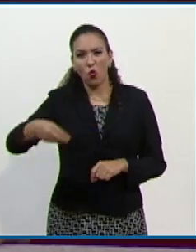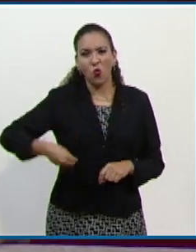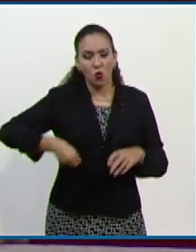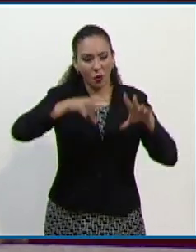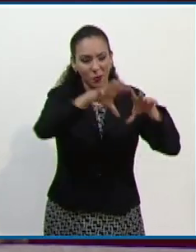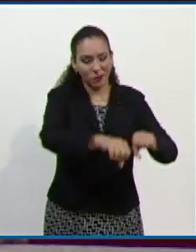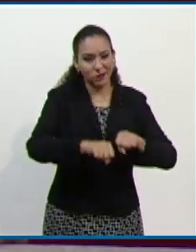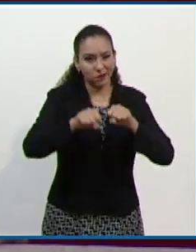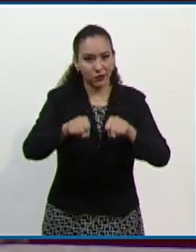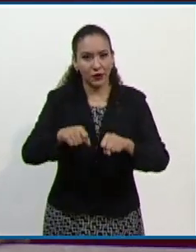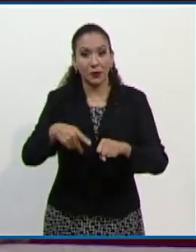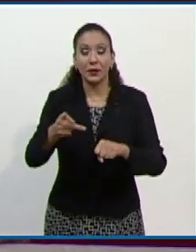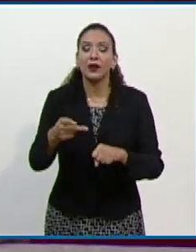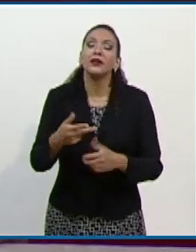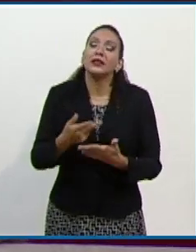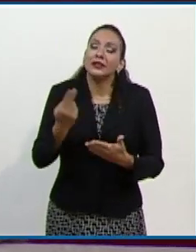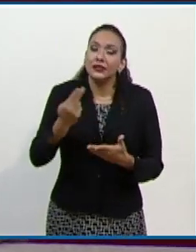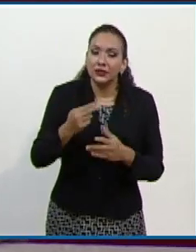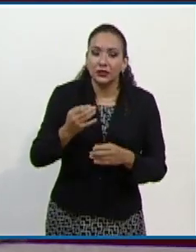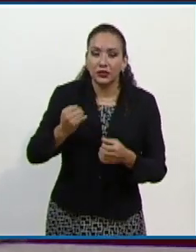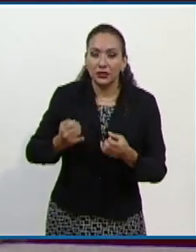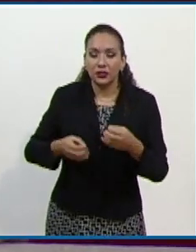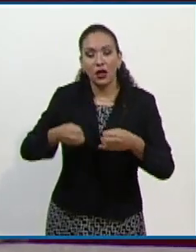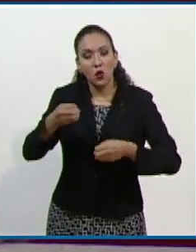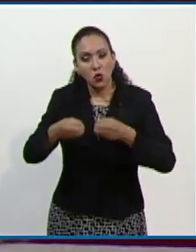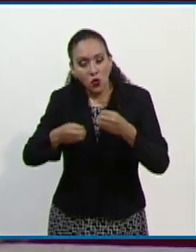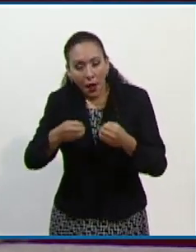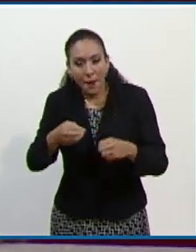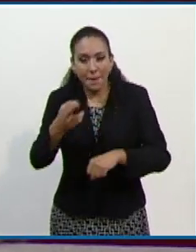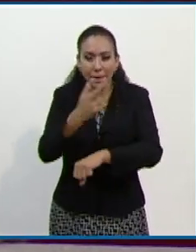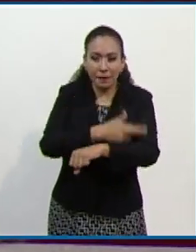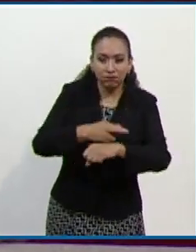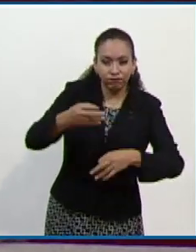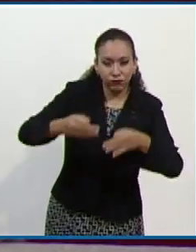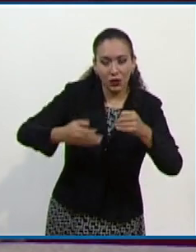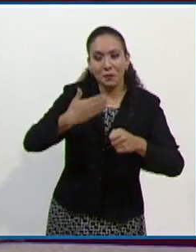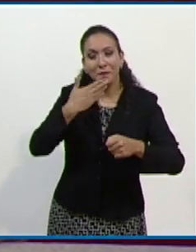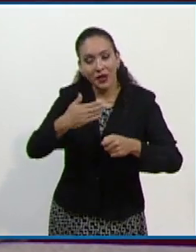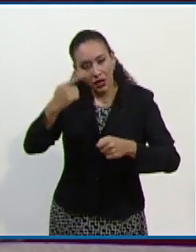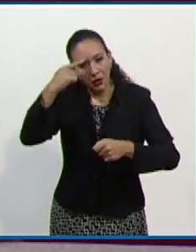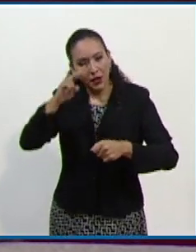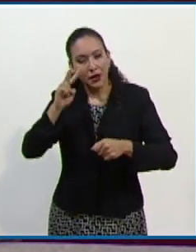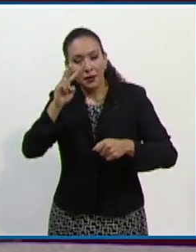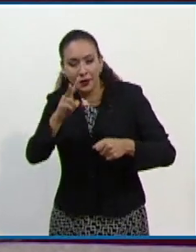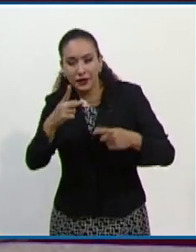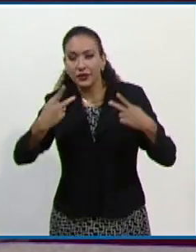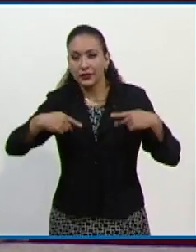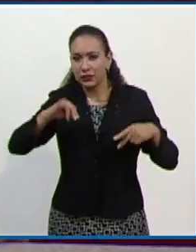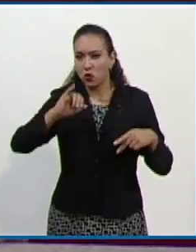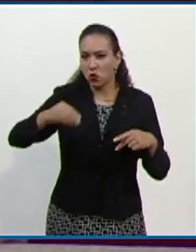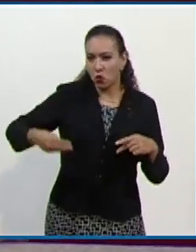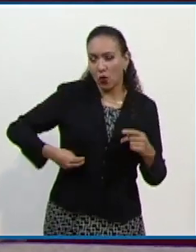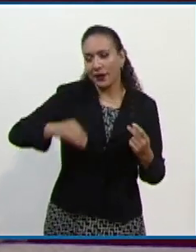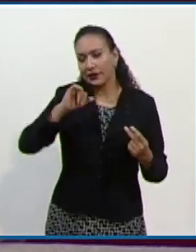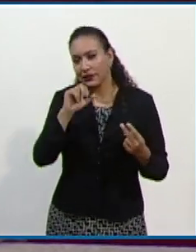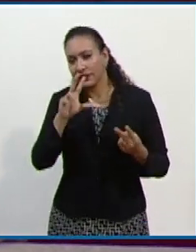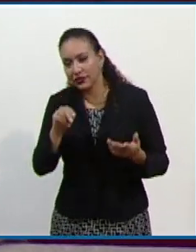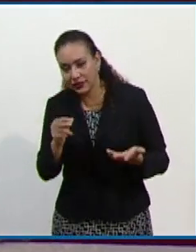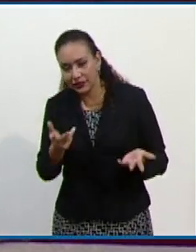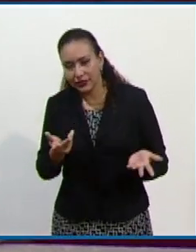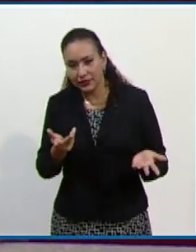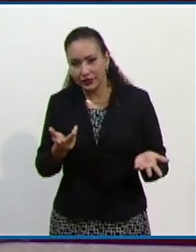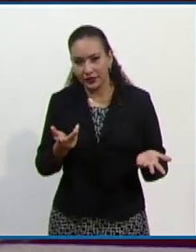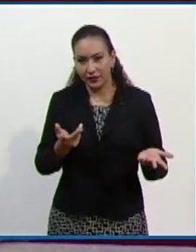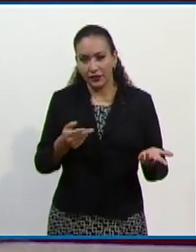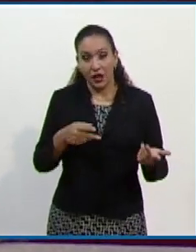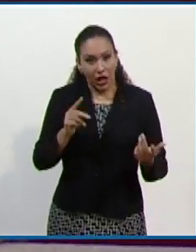pero hasta que no haya un juicio justo, con pruebas obtenidas de manera legal y sin ninguna